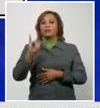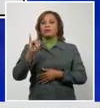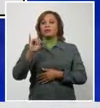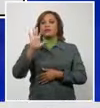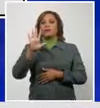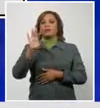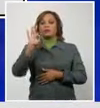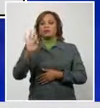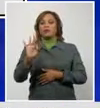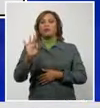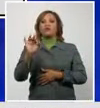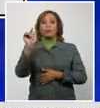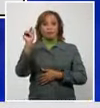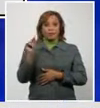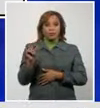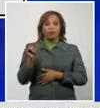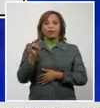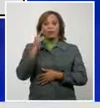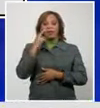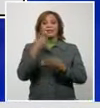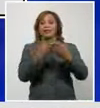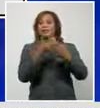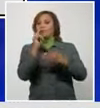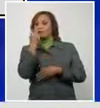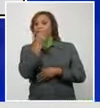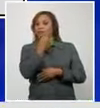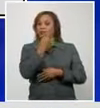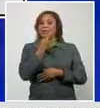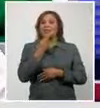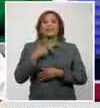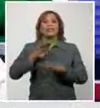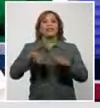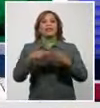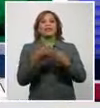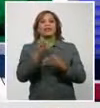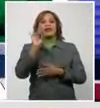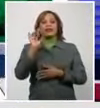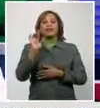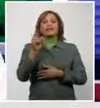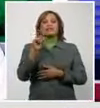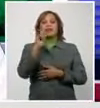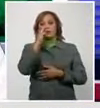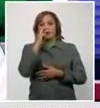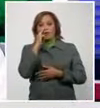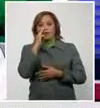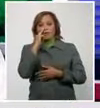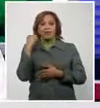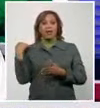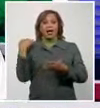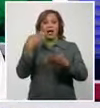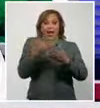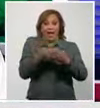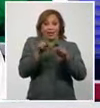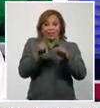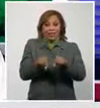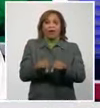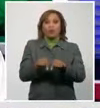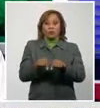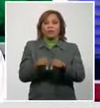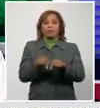5.658 que se han diagnosticado desde el día 15 de noviembre para acá, que fue como